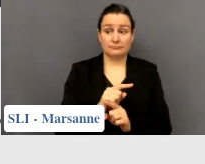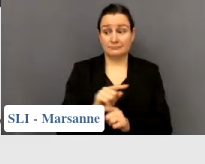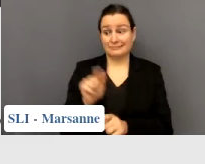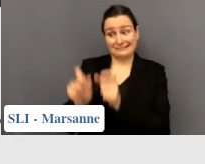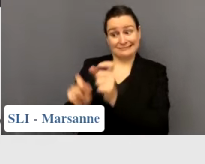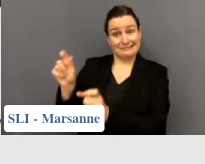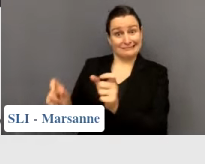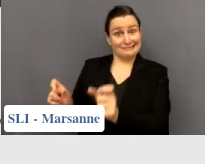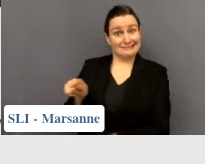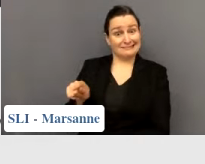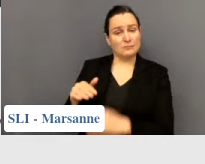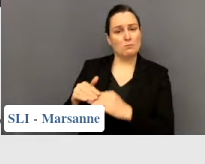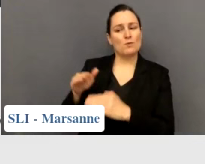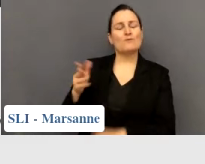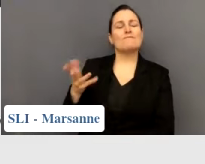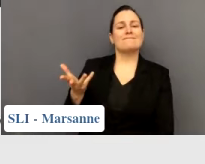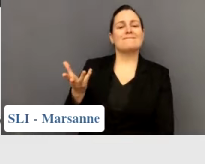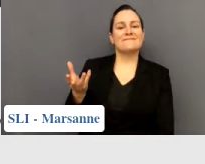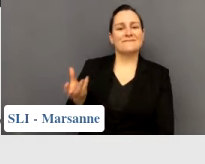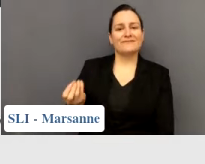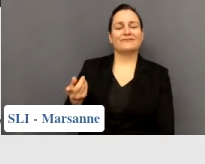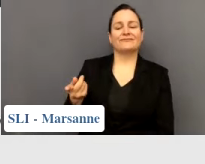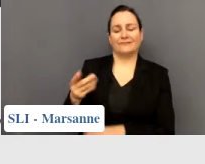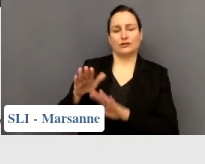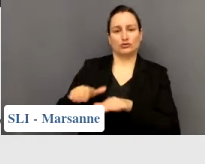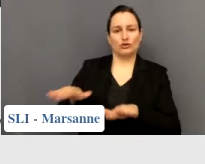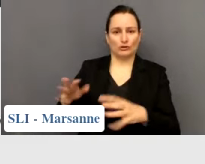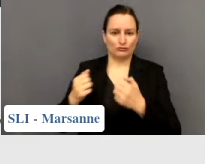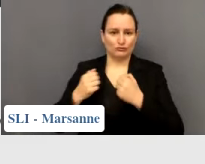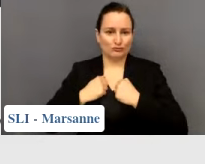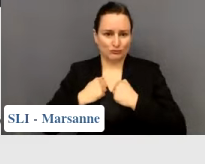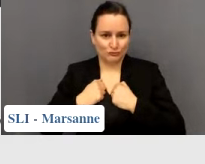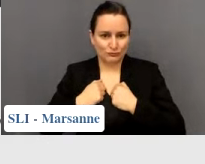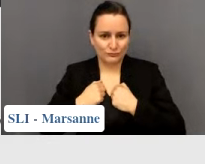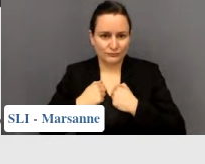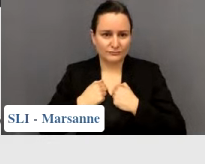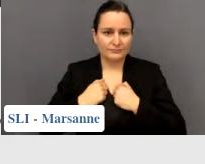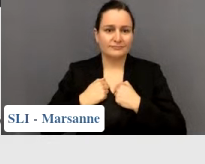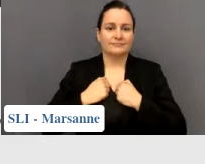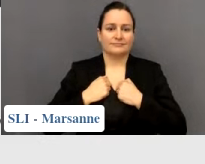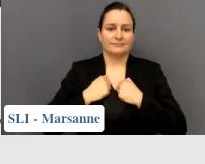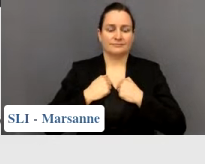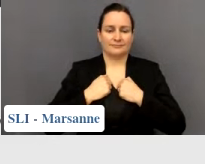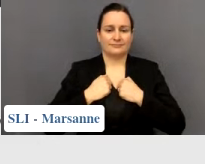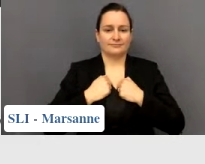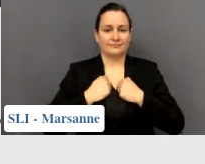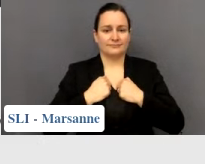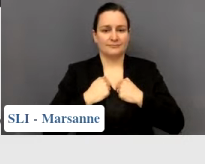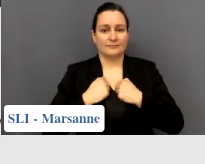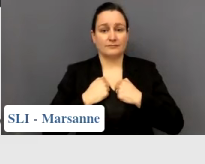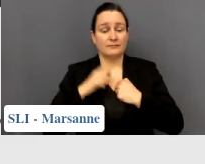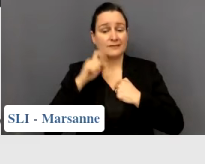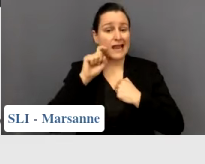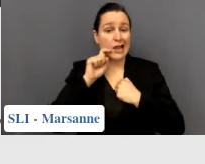años, mientras que el 32% de los casos, las niñas, los niños, las niñas son menores de 6